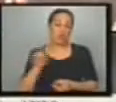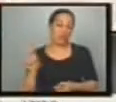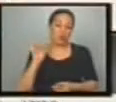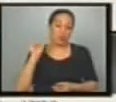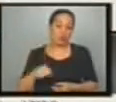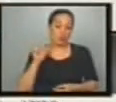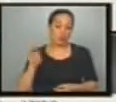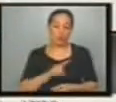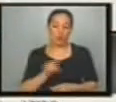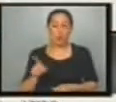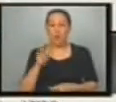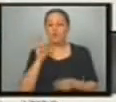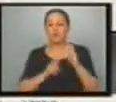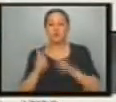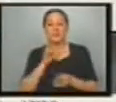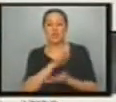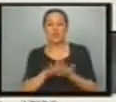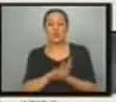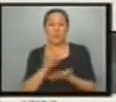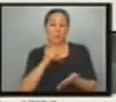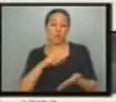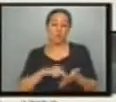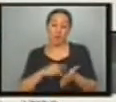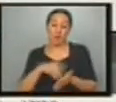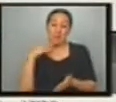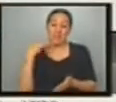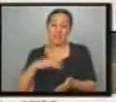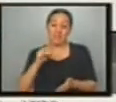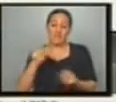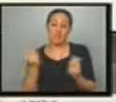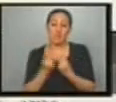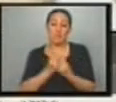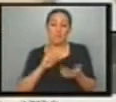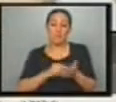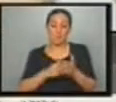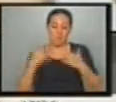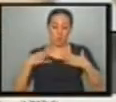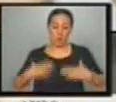encontrarle la vuelta a su problema que era complejo en las múltiples problemas físicos